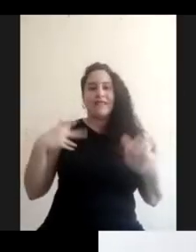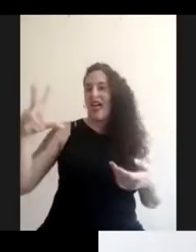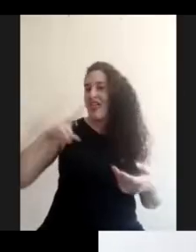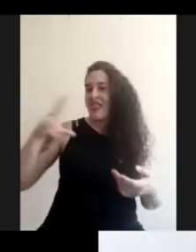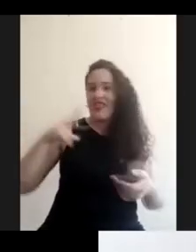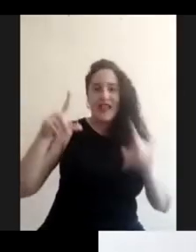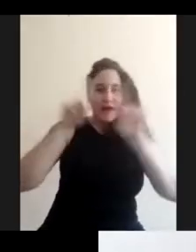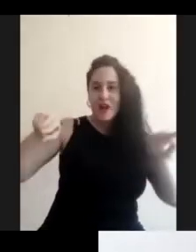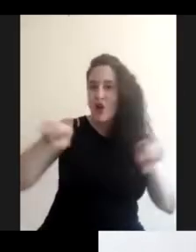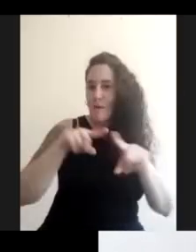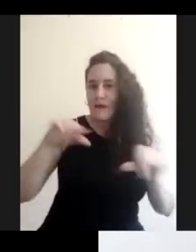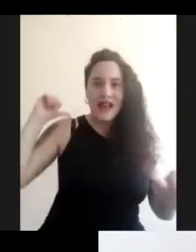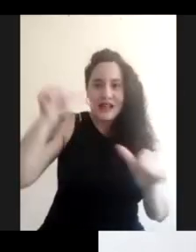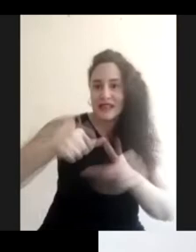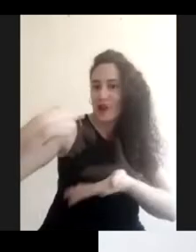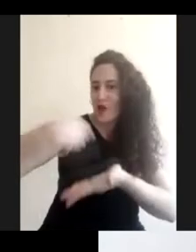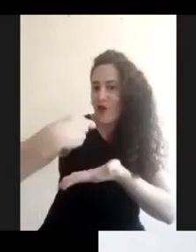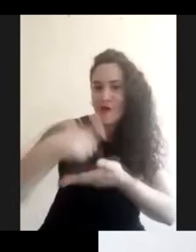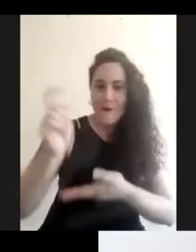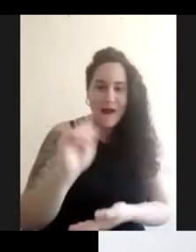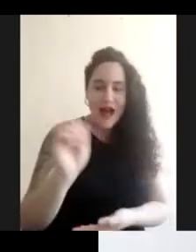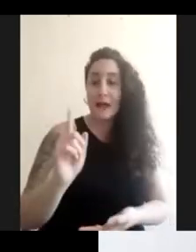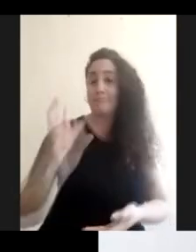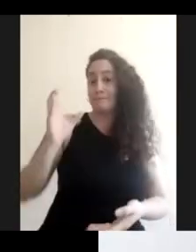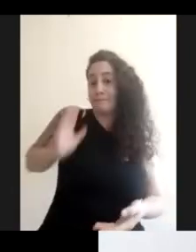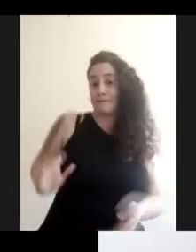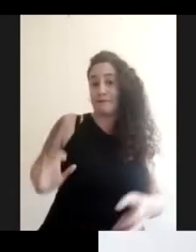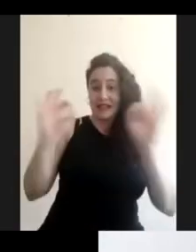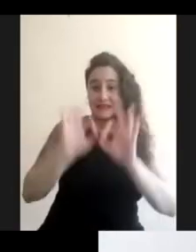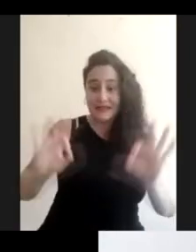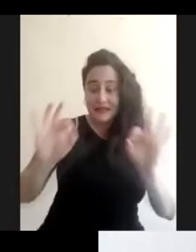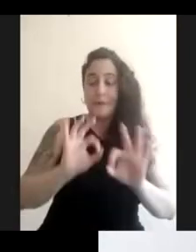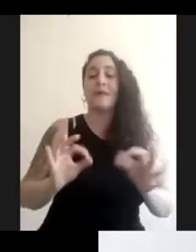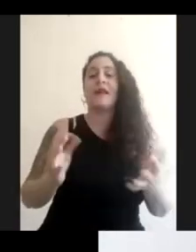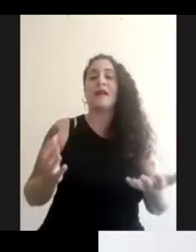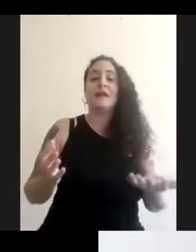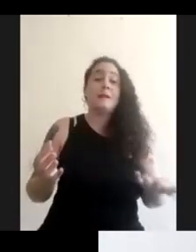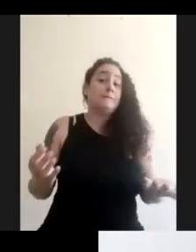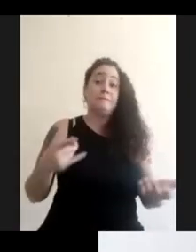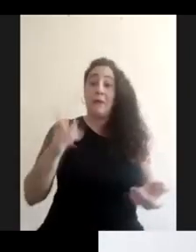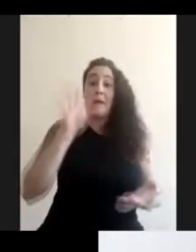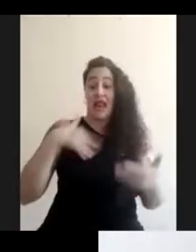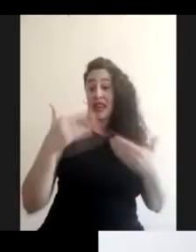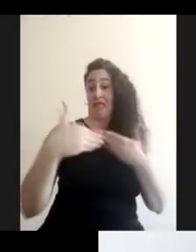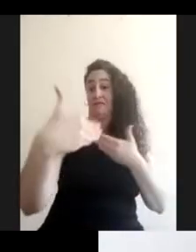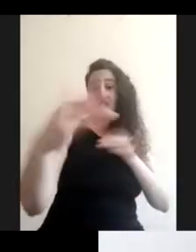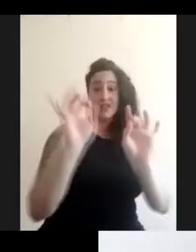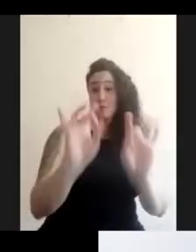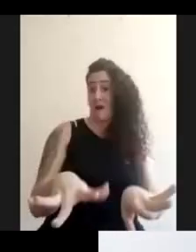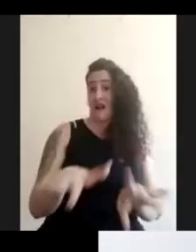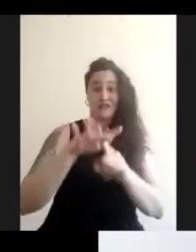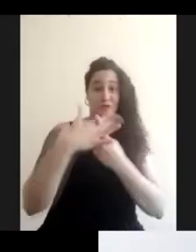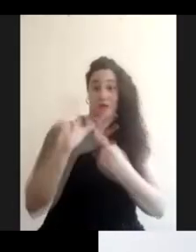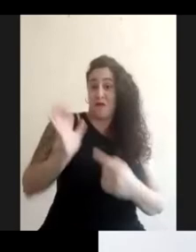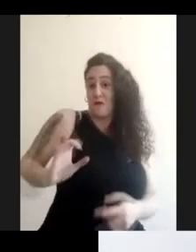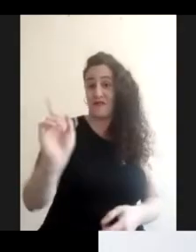han pagado, seguimos sin cobrar, las perspectivas son seguir en la misma situación sin cobrar y no tenemos